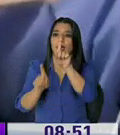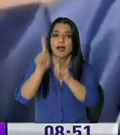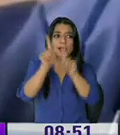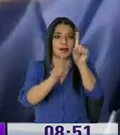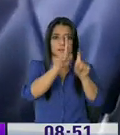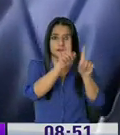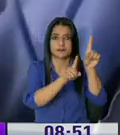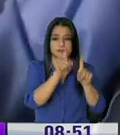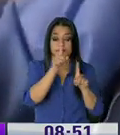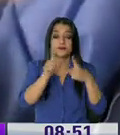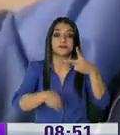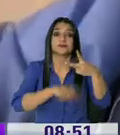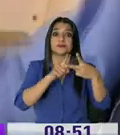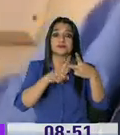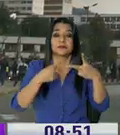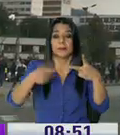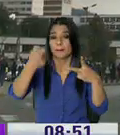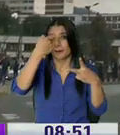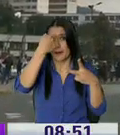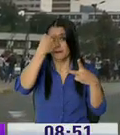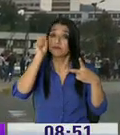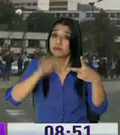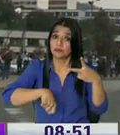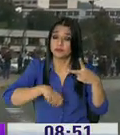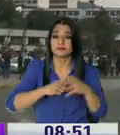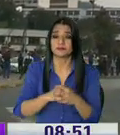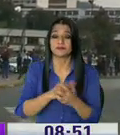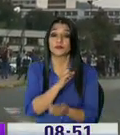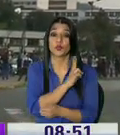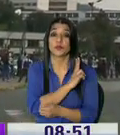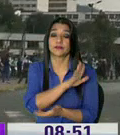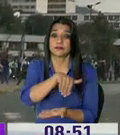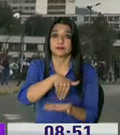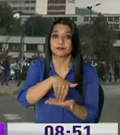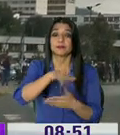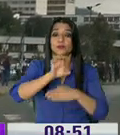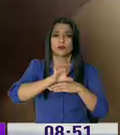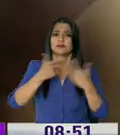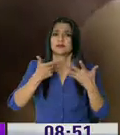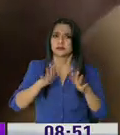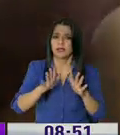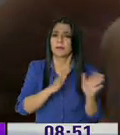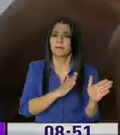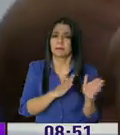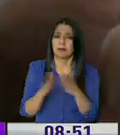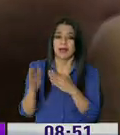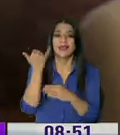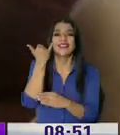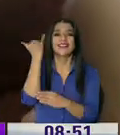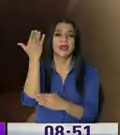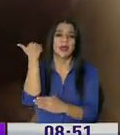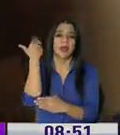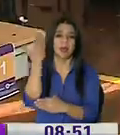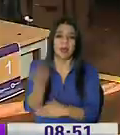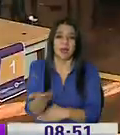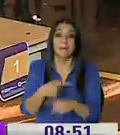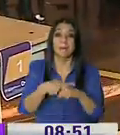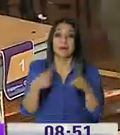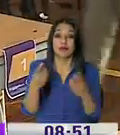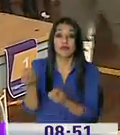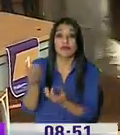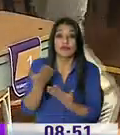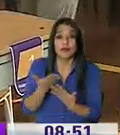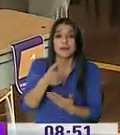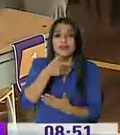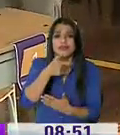Segundo, un termómetro digital. La Universidad Central del Ecuador ya trabaja con esta idea, pero aquí los informantes serán más